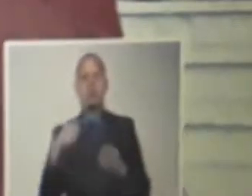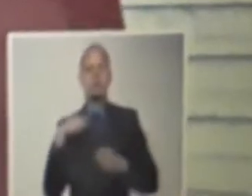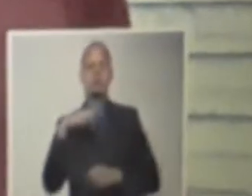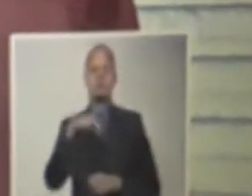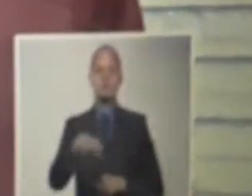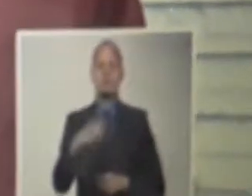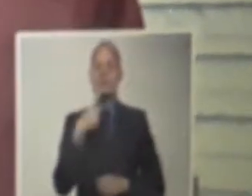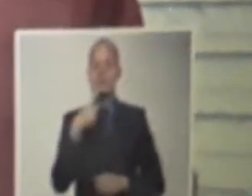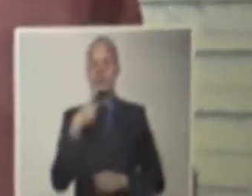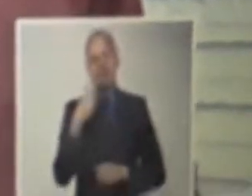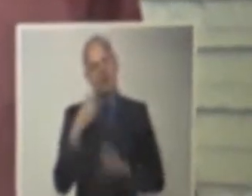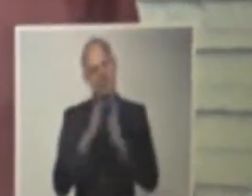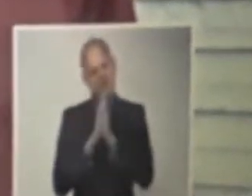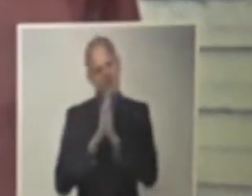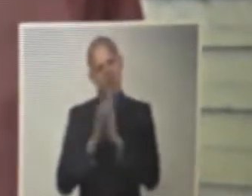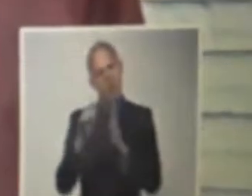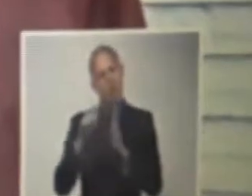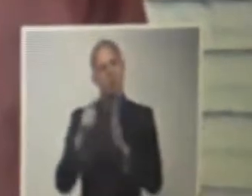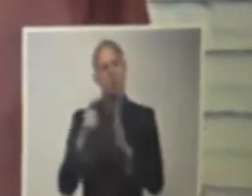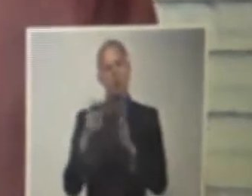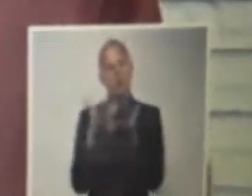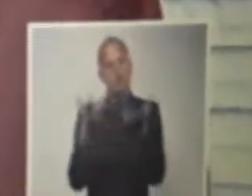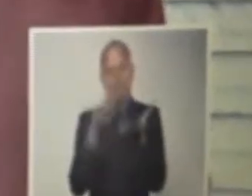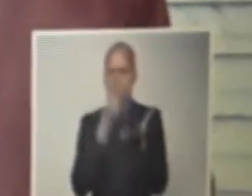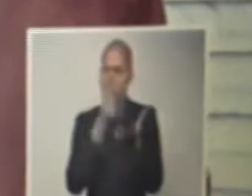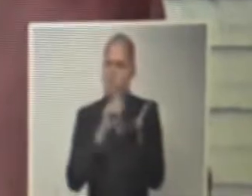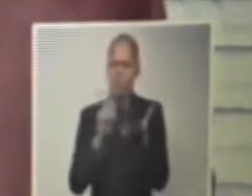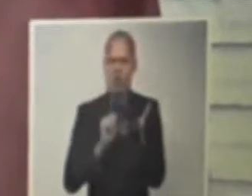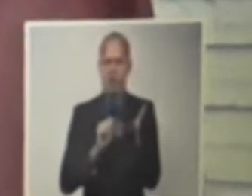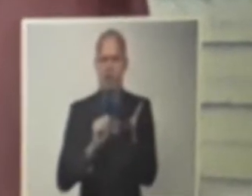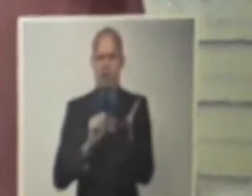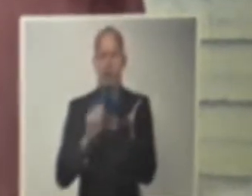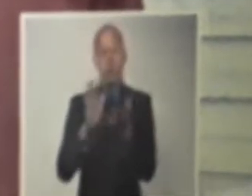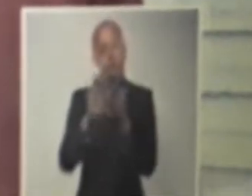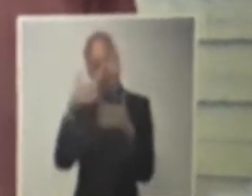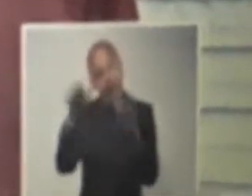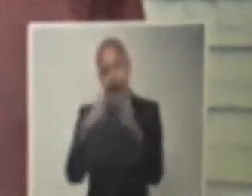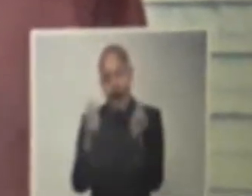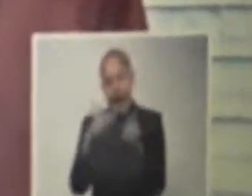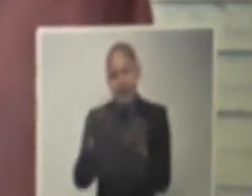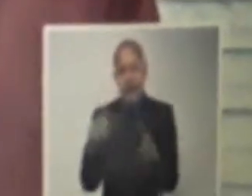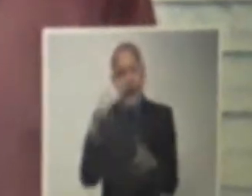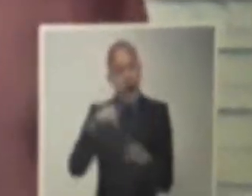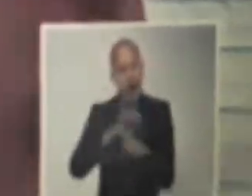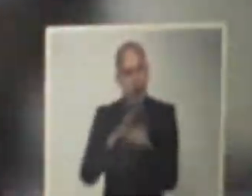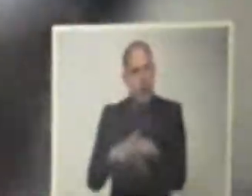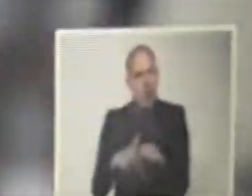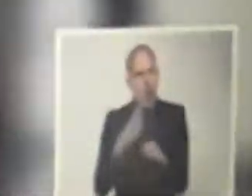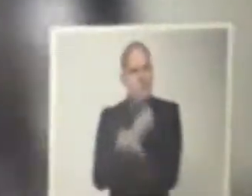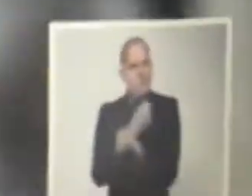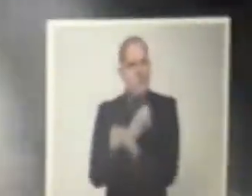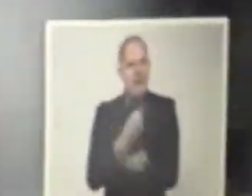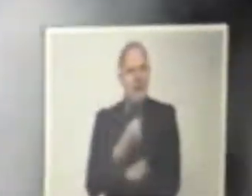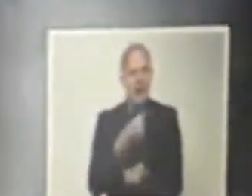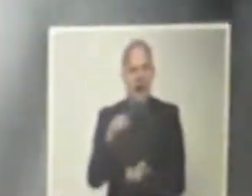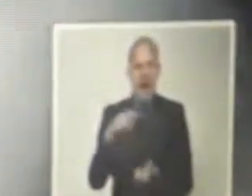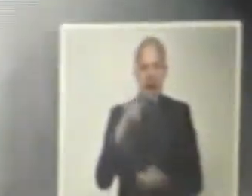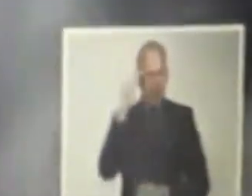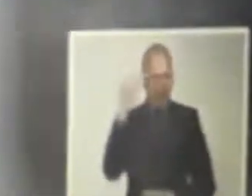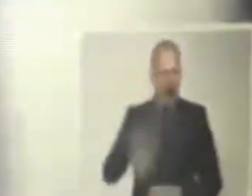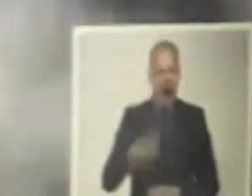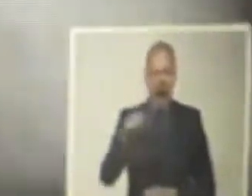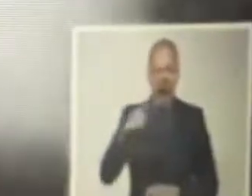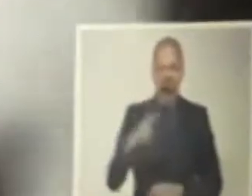cerca unos de otros. No me hicieron el menor caso, me dijeron cosas insolentes, ante la